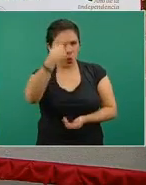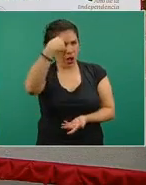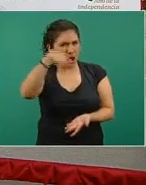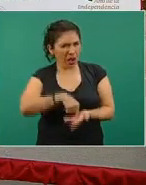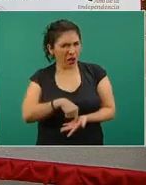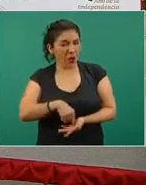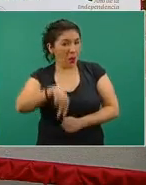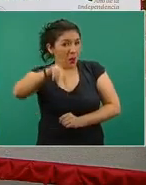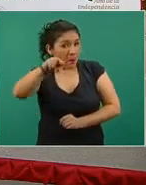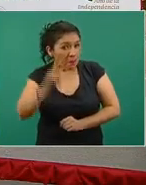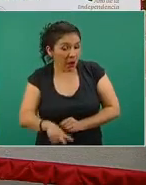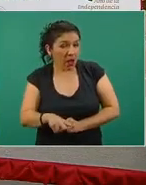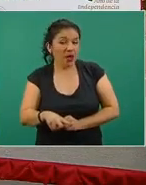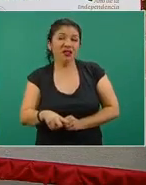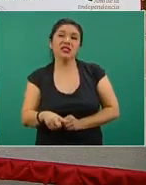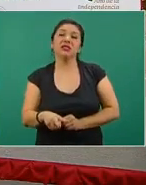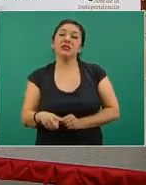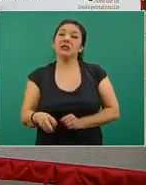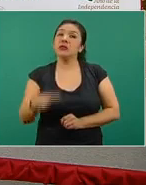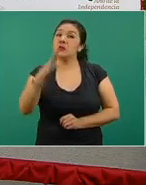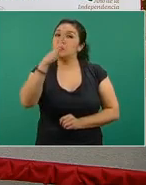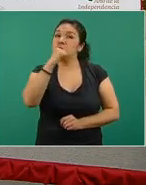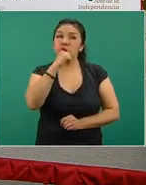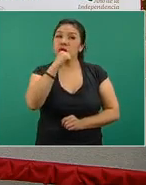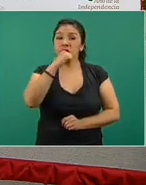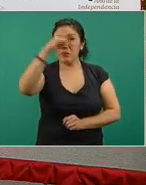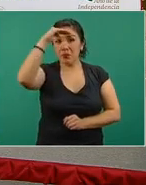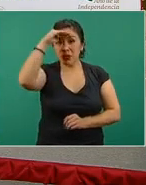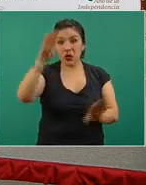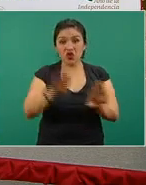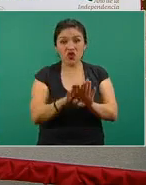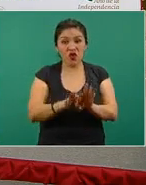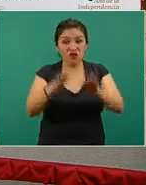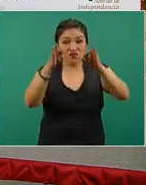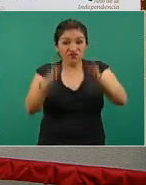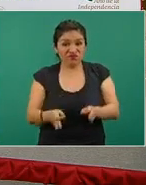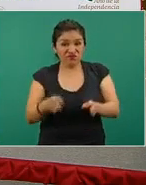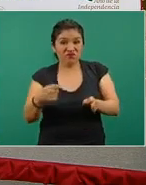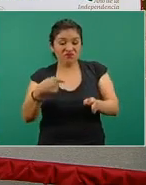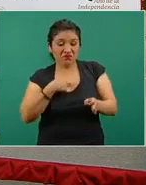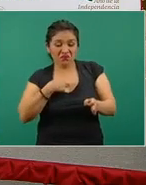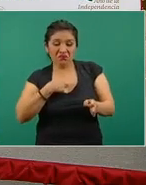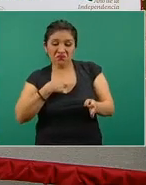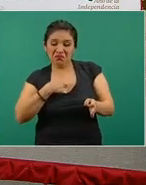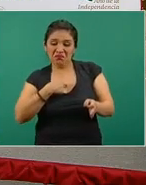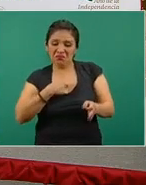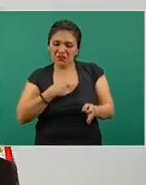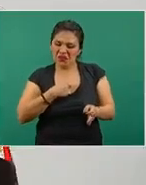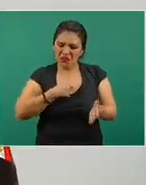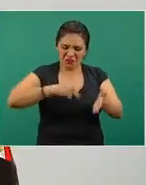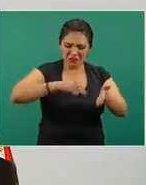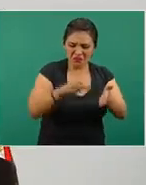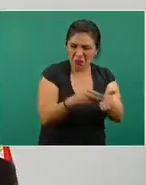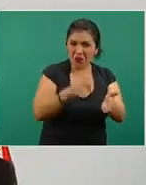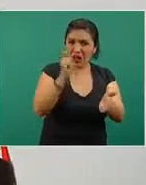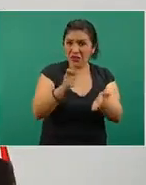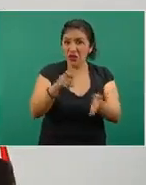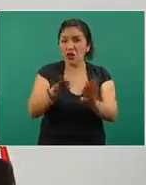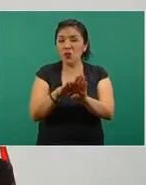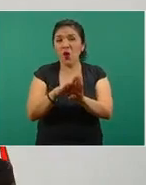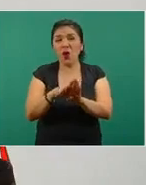en realidad no podemos mencionar como tal o ratificar que se trate de un subregistro.